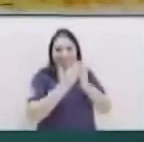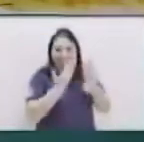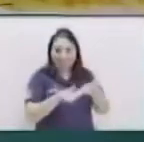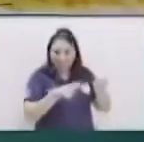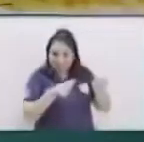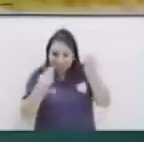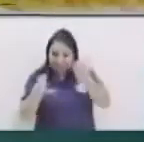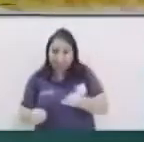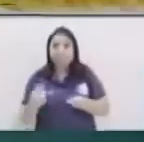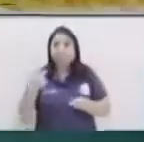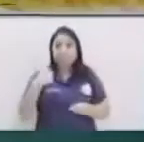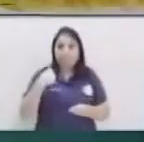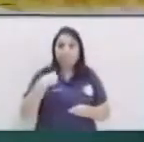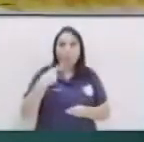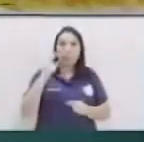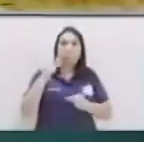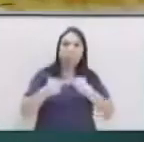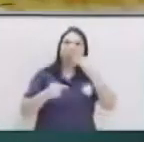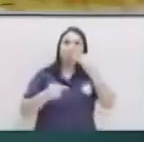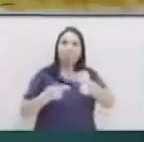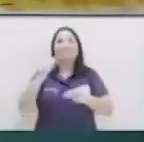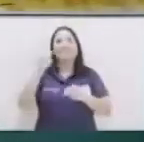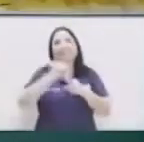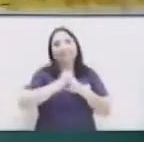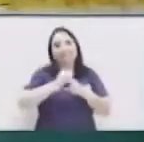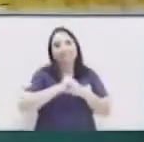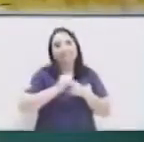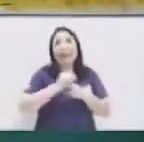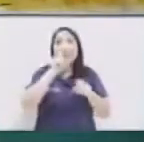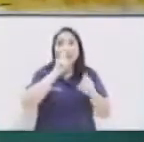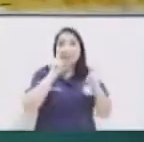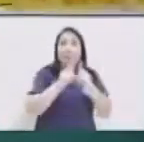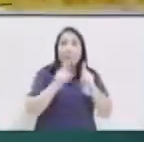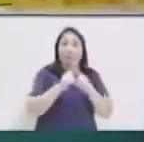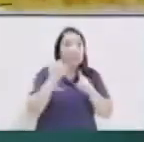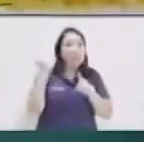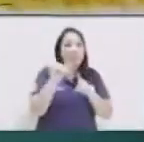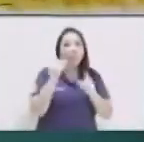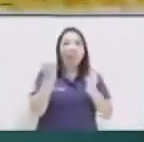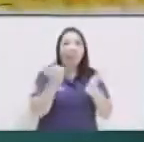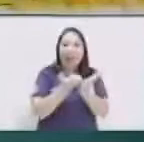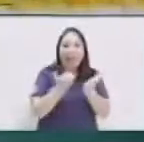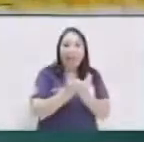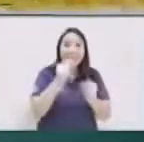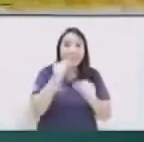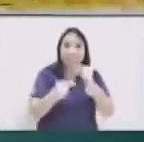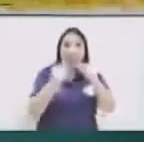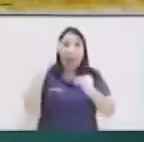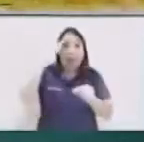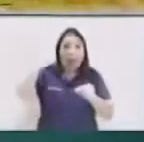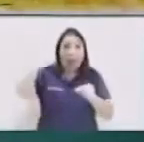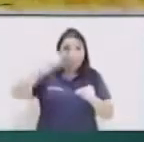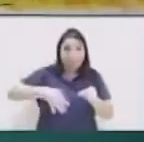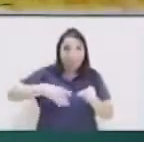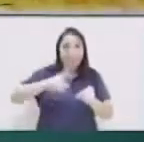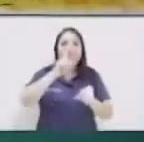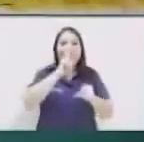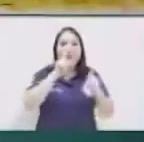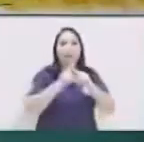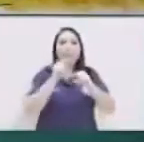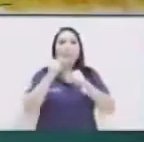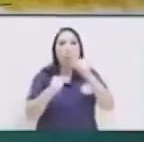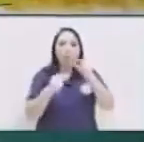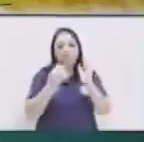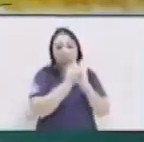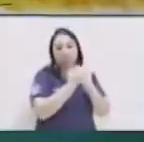en casa para que el estudiante, los niños o los jóvenes puedan desarrollar esa habilidad en una superficie, por ejemplo una hoja de papel